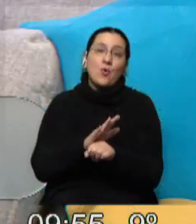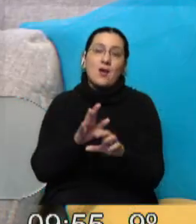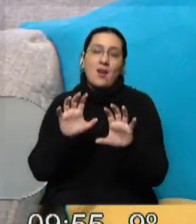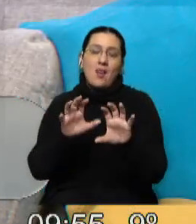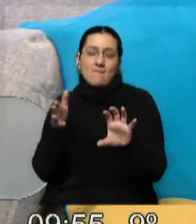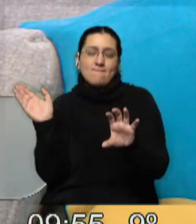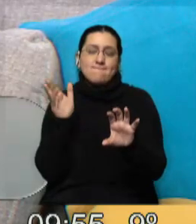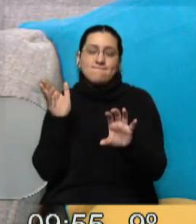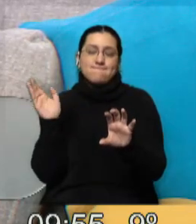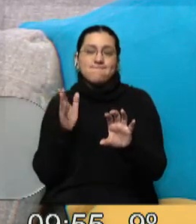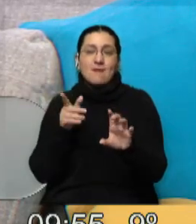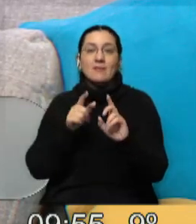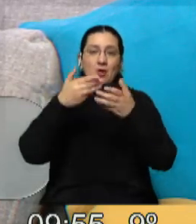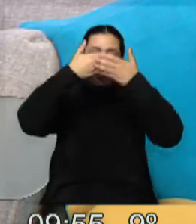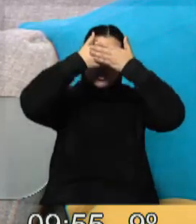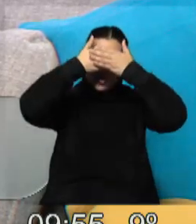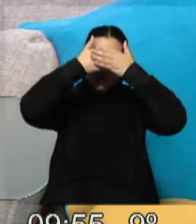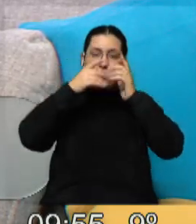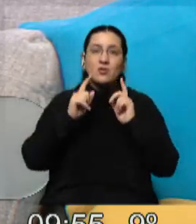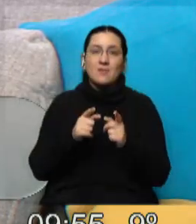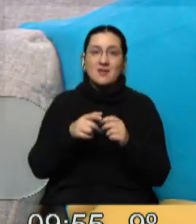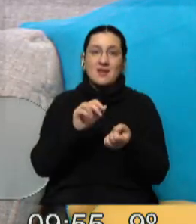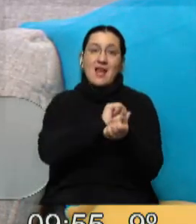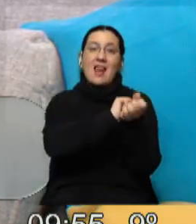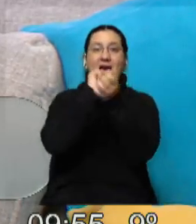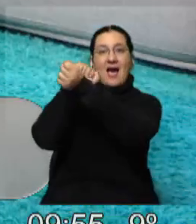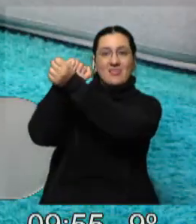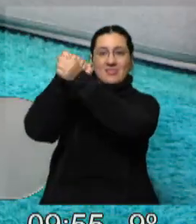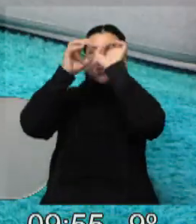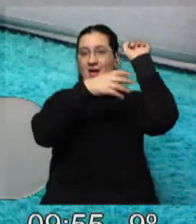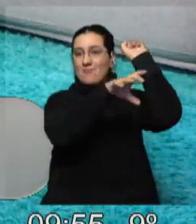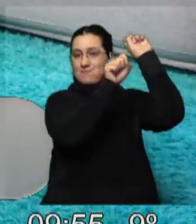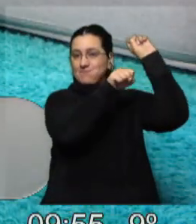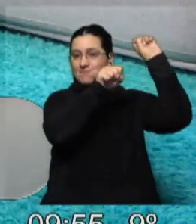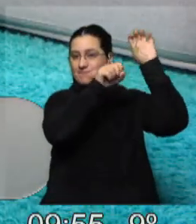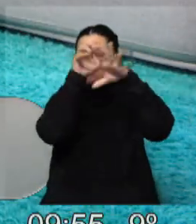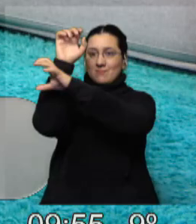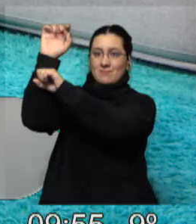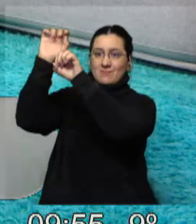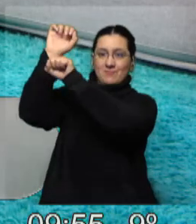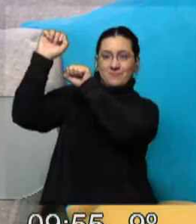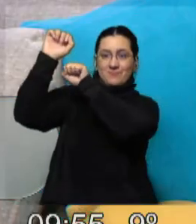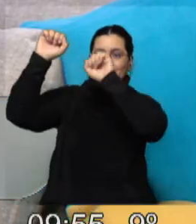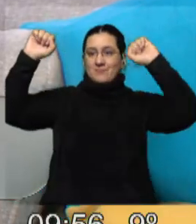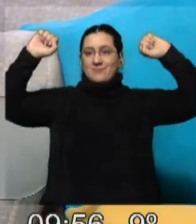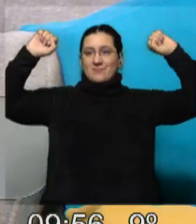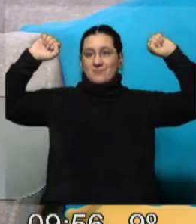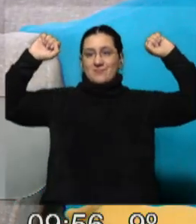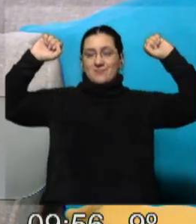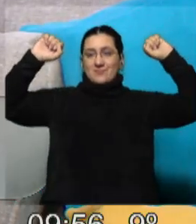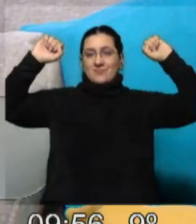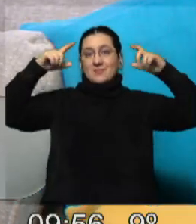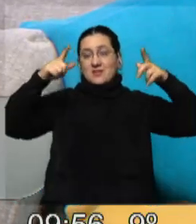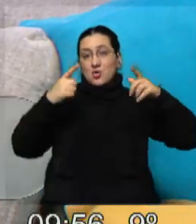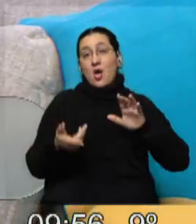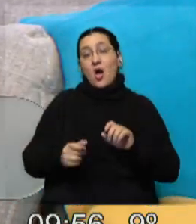muy común, el tapar los ojos, el atar, ¿no? El sujetar como tal lleva al aumento